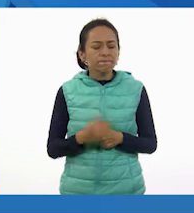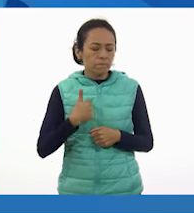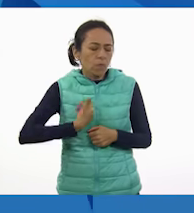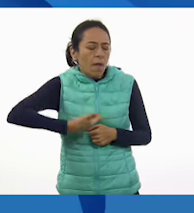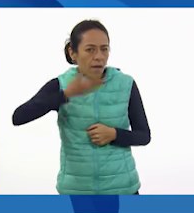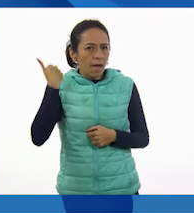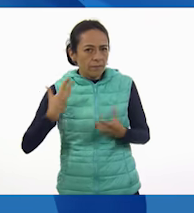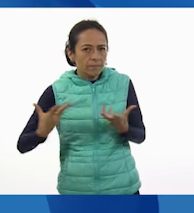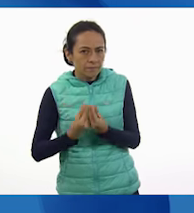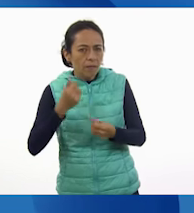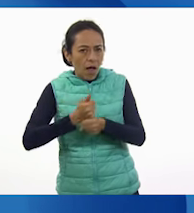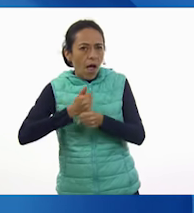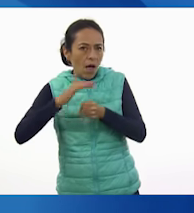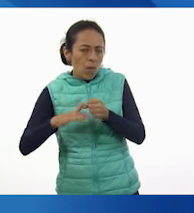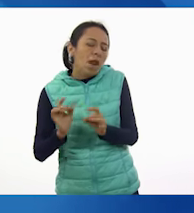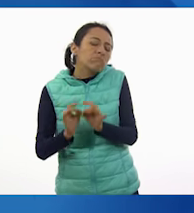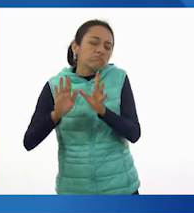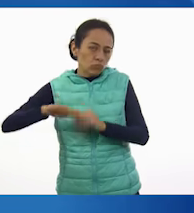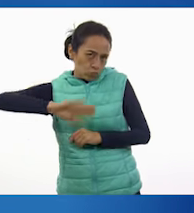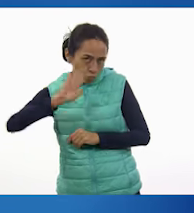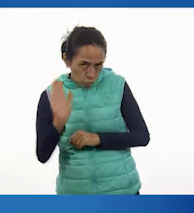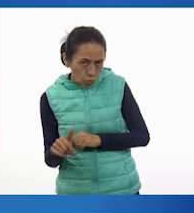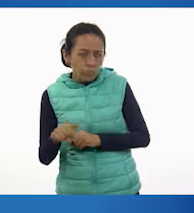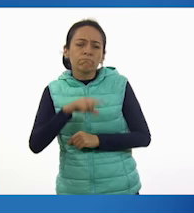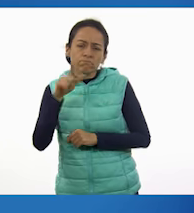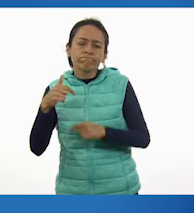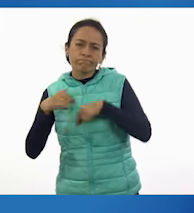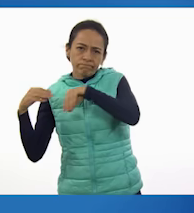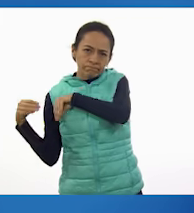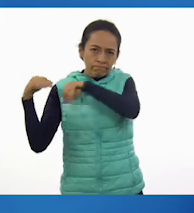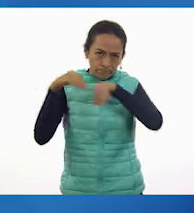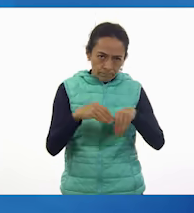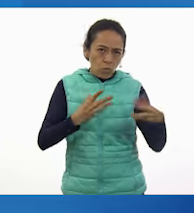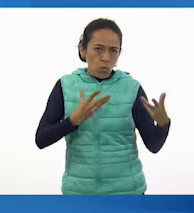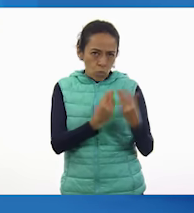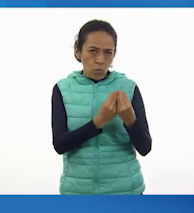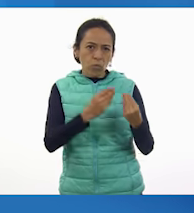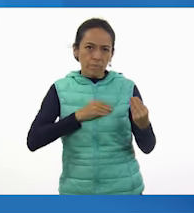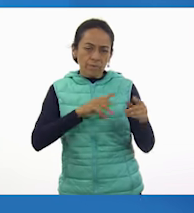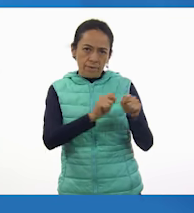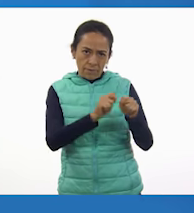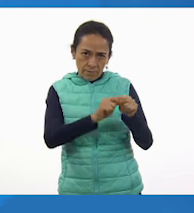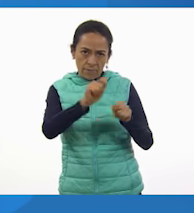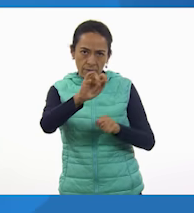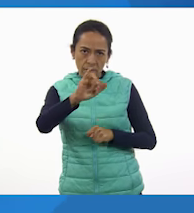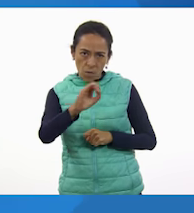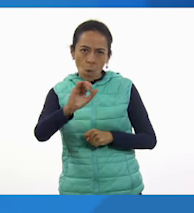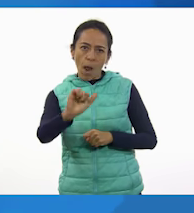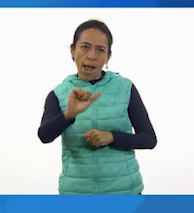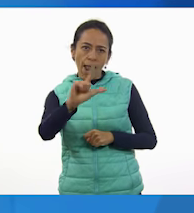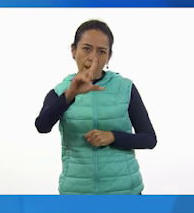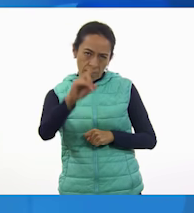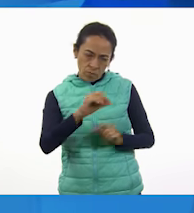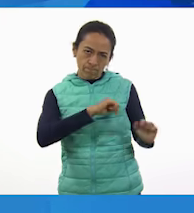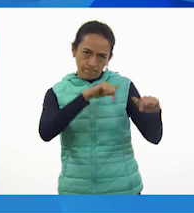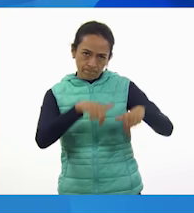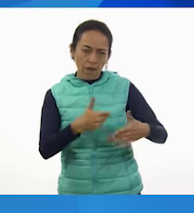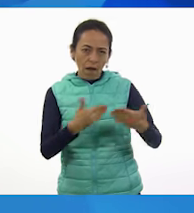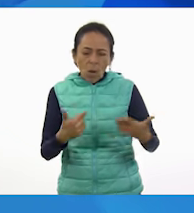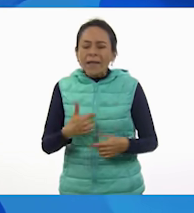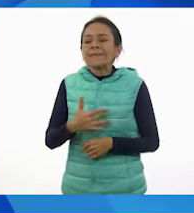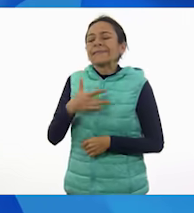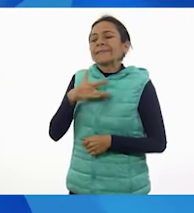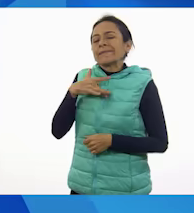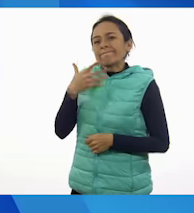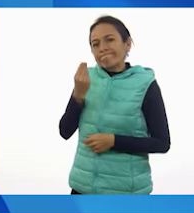y me vine a vivir acá con mi tío Aldo. Qué pena lo de tu abuelita. Oye, pero hasta donde sé, allá donde vivías